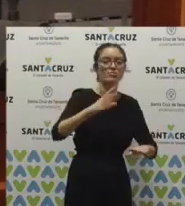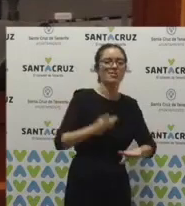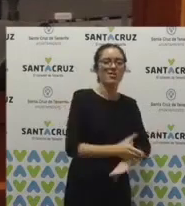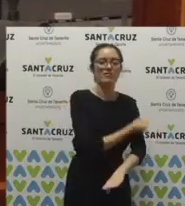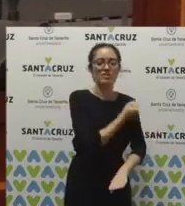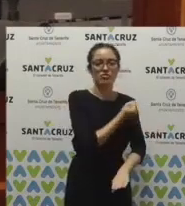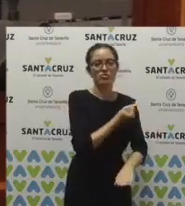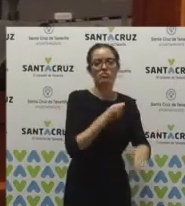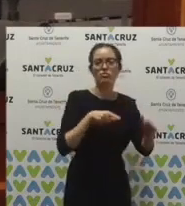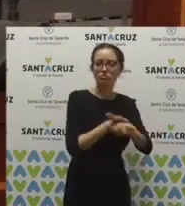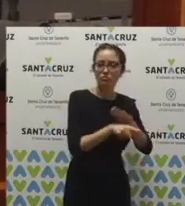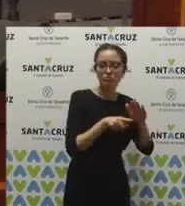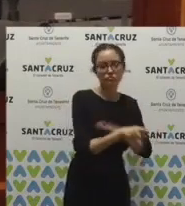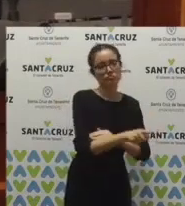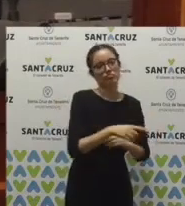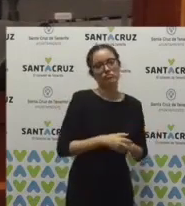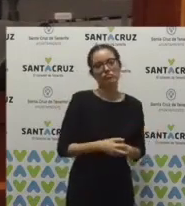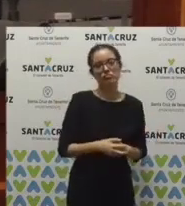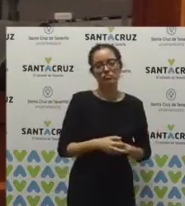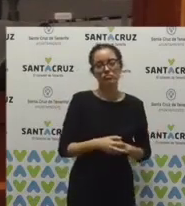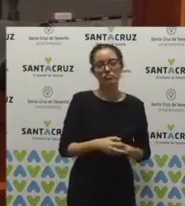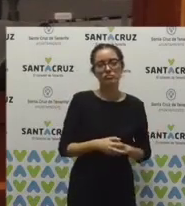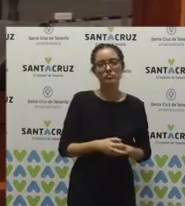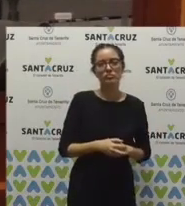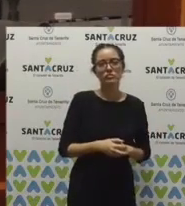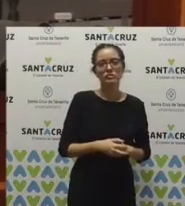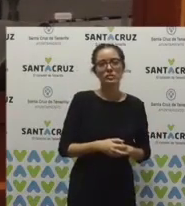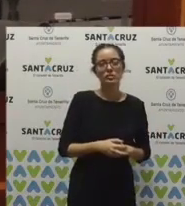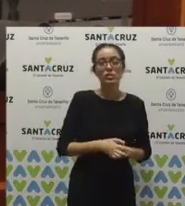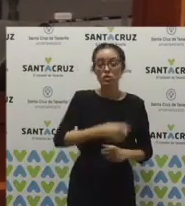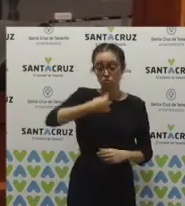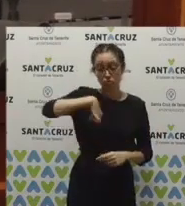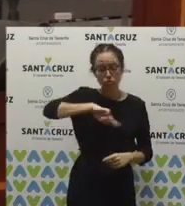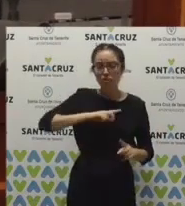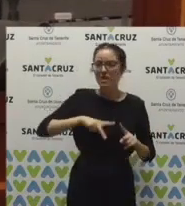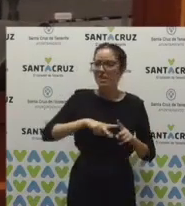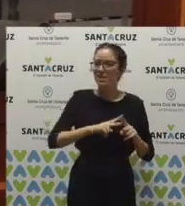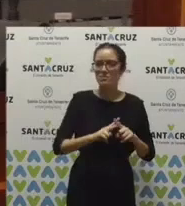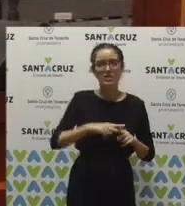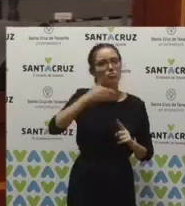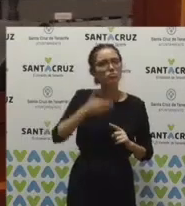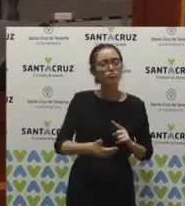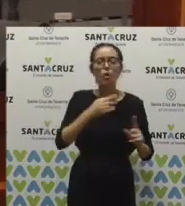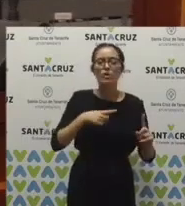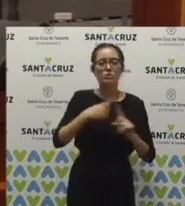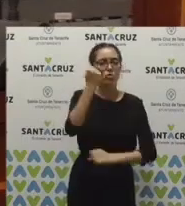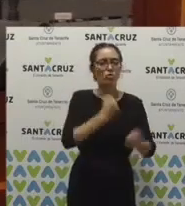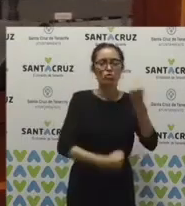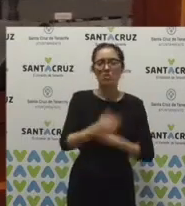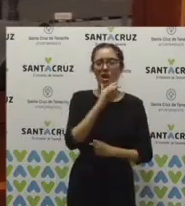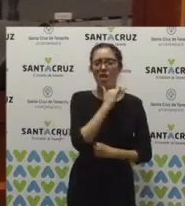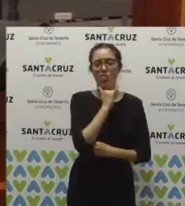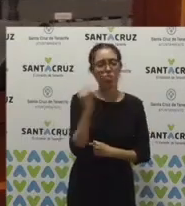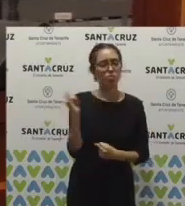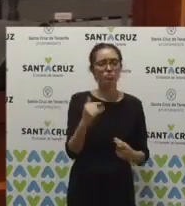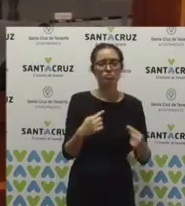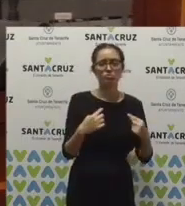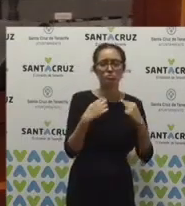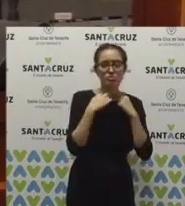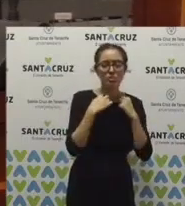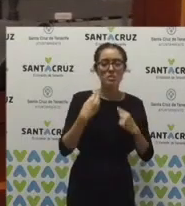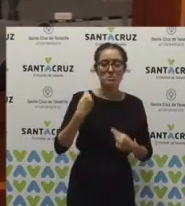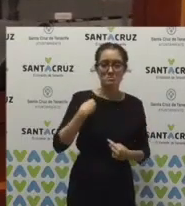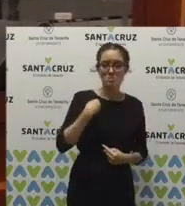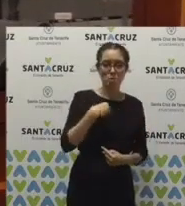de tenerife y estamos perdiendo una herramienta fundamental para el desarrollo de esa economía azul que promueve la señora espinoza